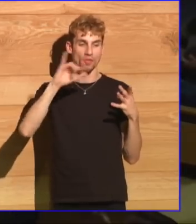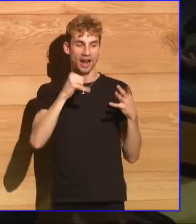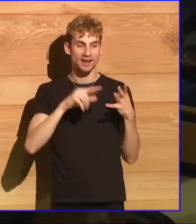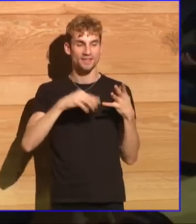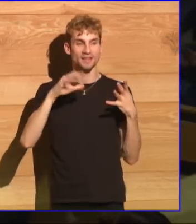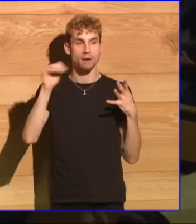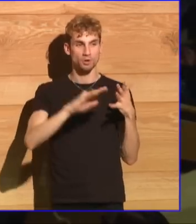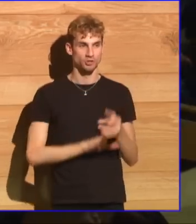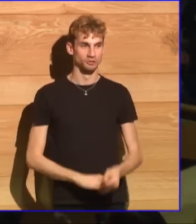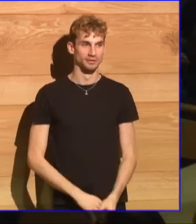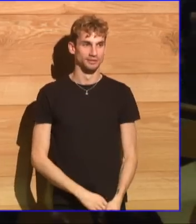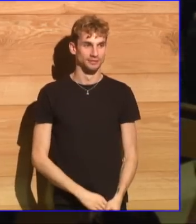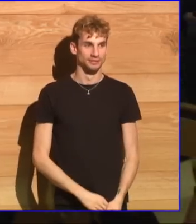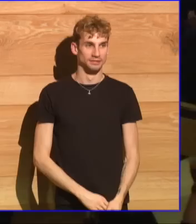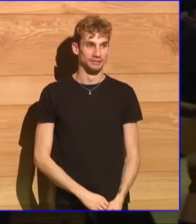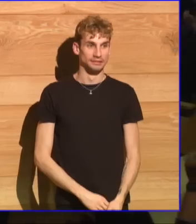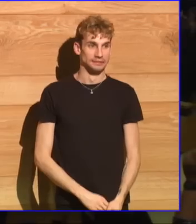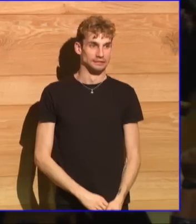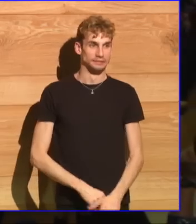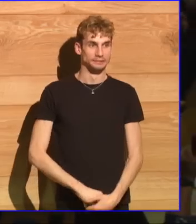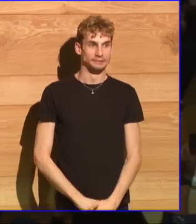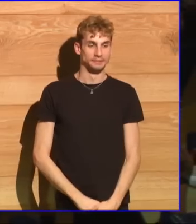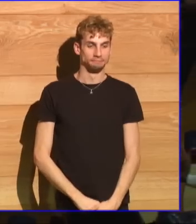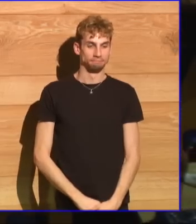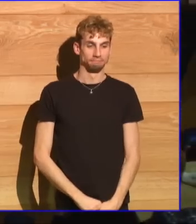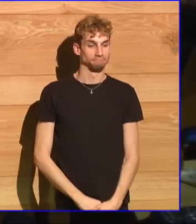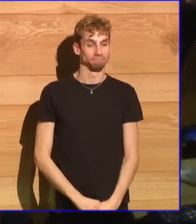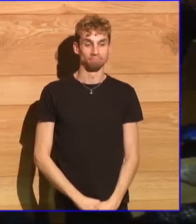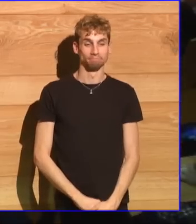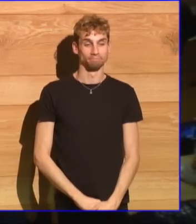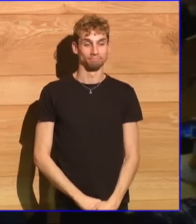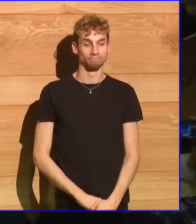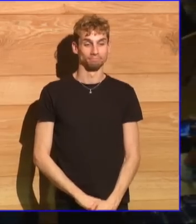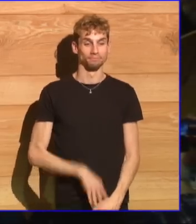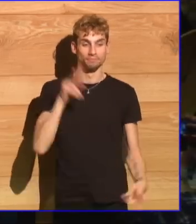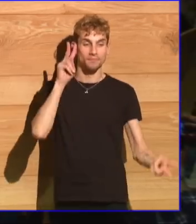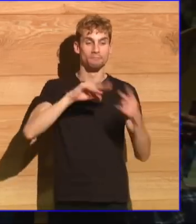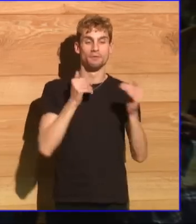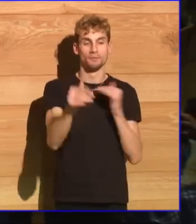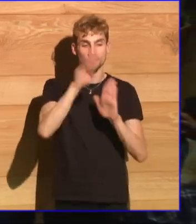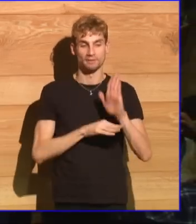Gracias a la gente que nos ayuda con la lengua de signos. Nos vemos en el próximo Todopoderoso. ¡Adiós!